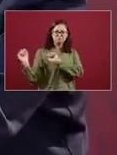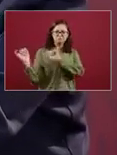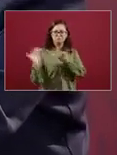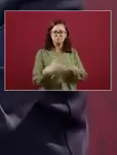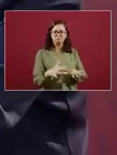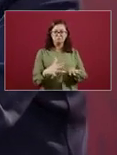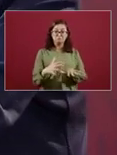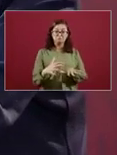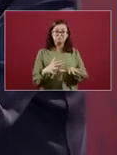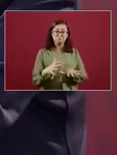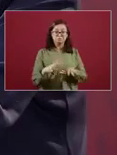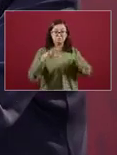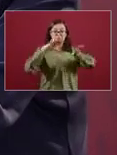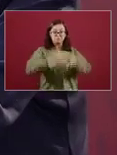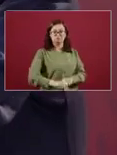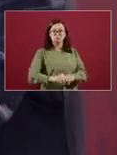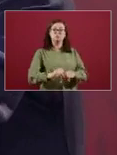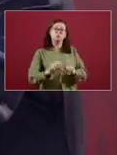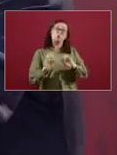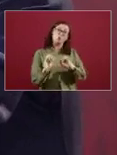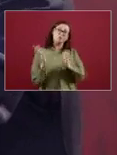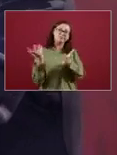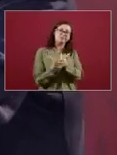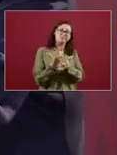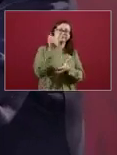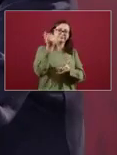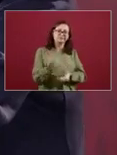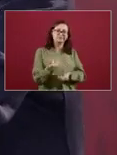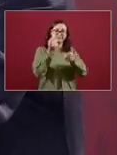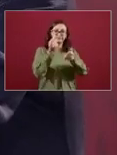o conquistadores. A los 10 años,